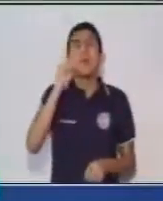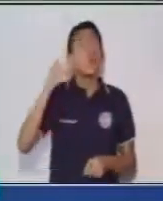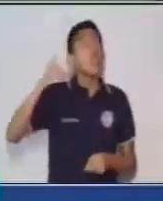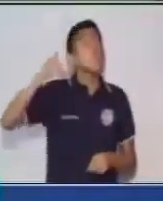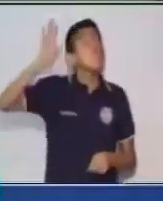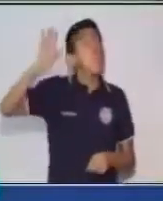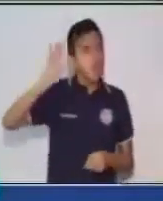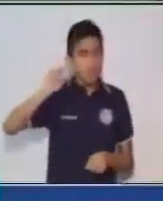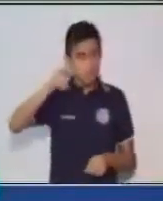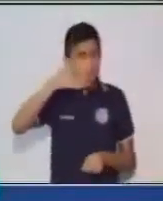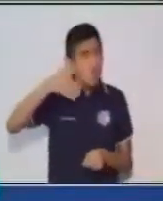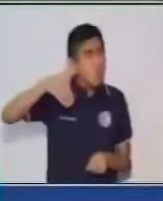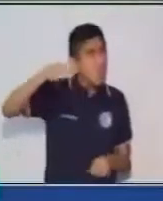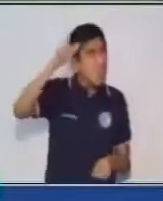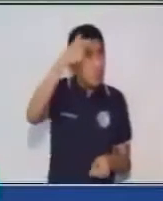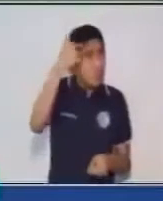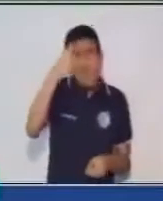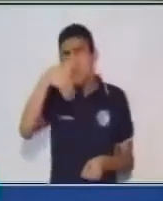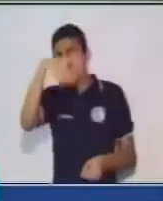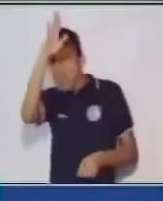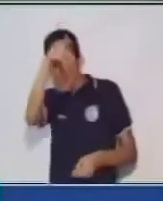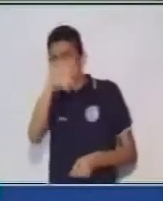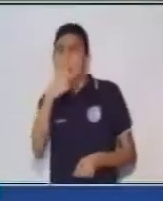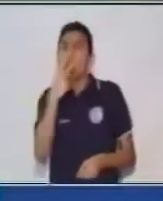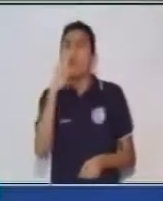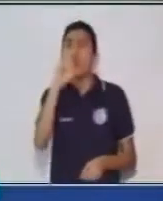entonces en la segunda persona?